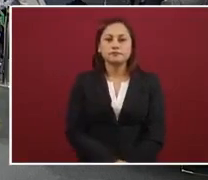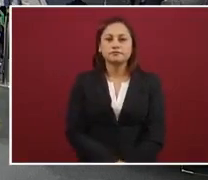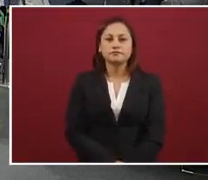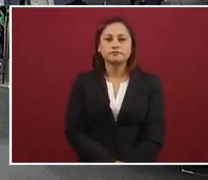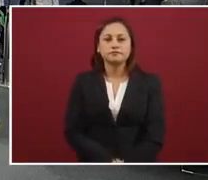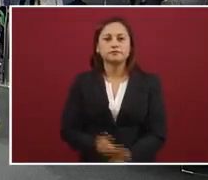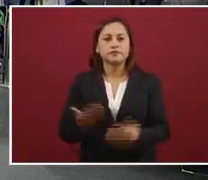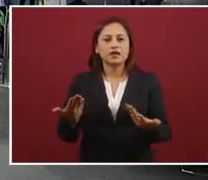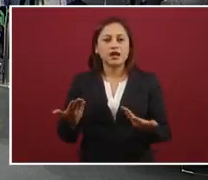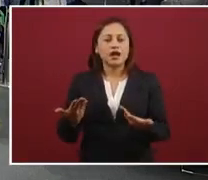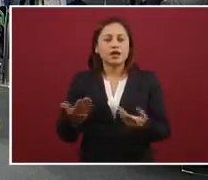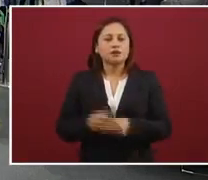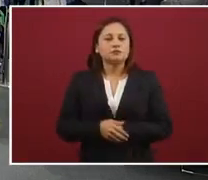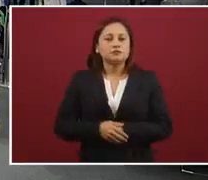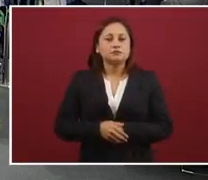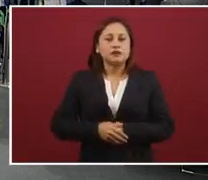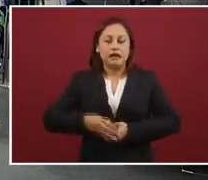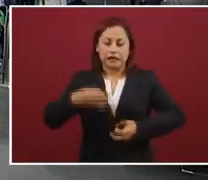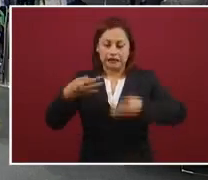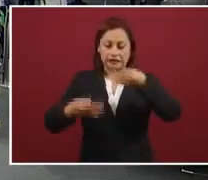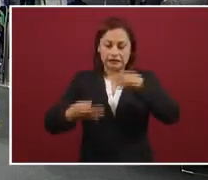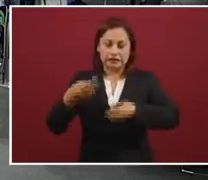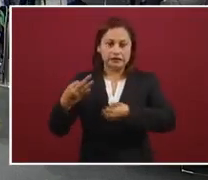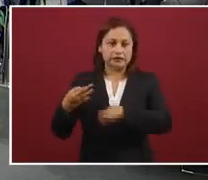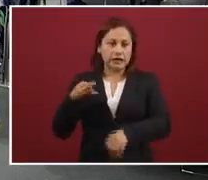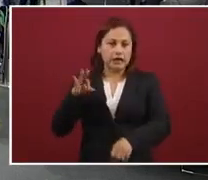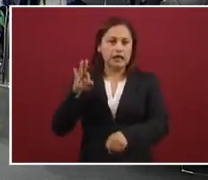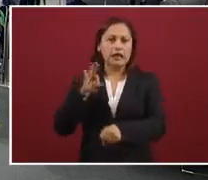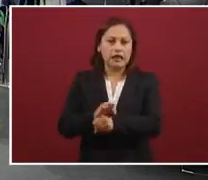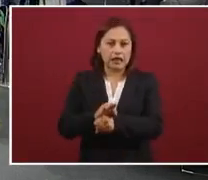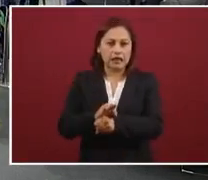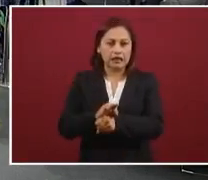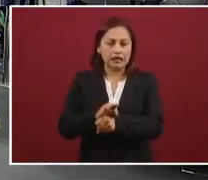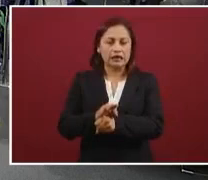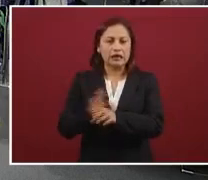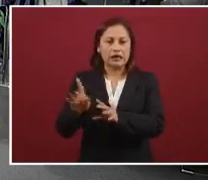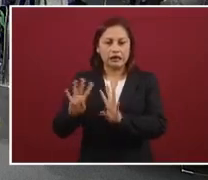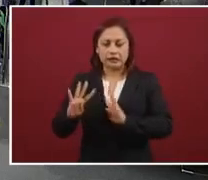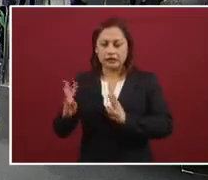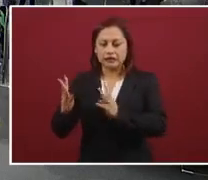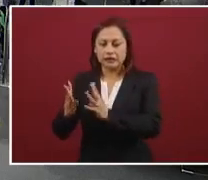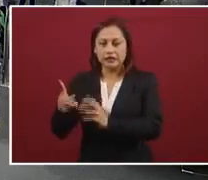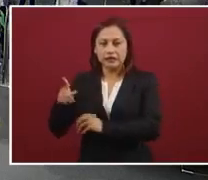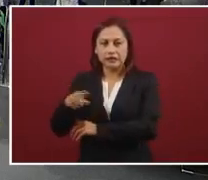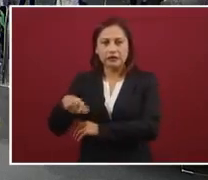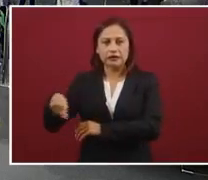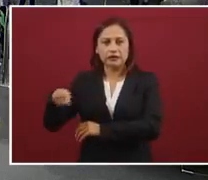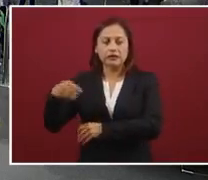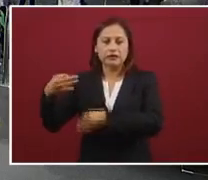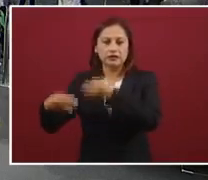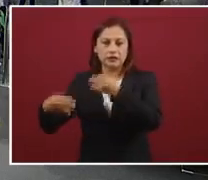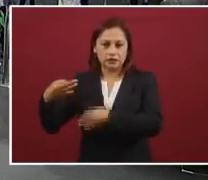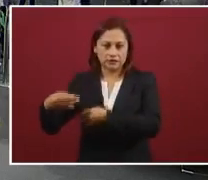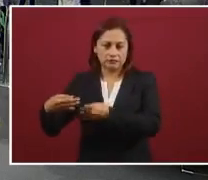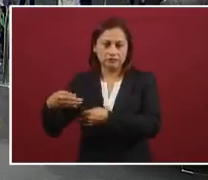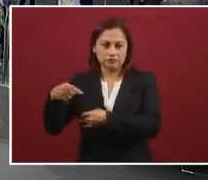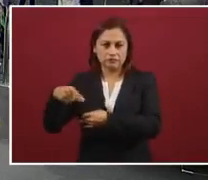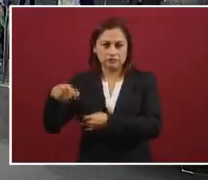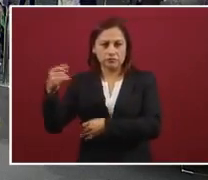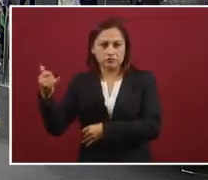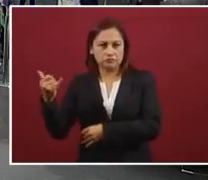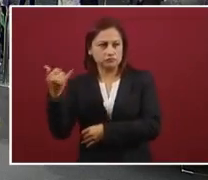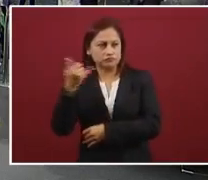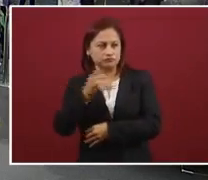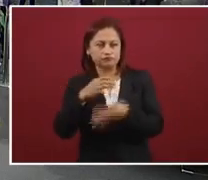Desahogar este proceso de los amparos, o sea, tener. ¿Cómo? Si la consejería jurídica le ha hablado a usted, sí, de qué